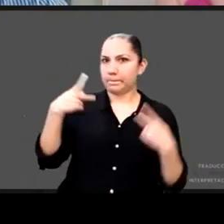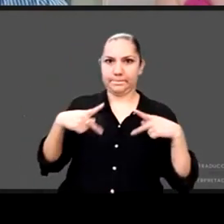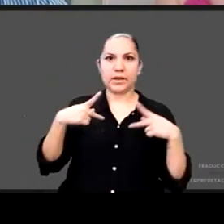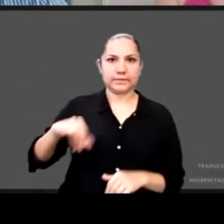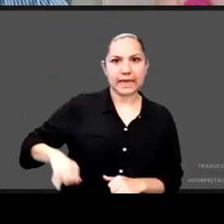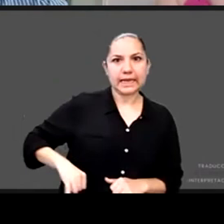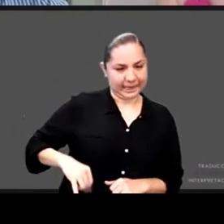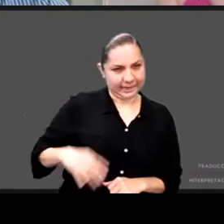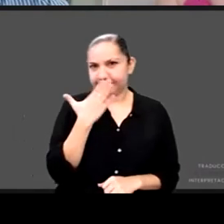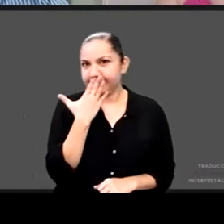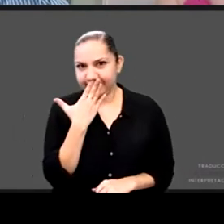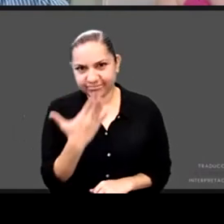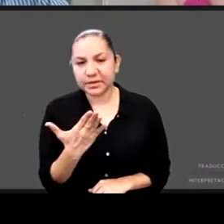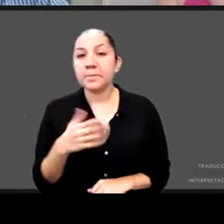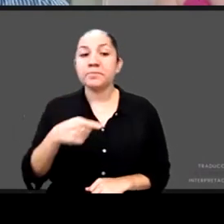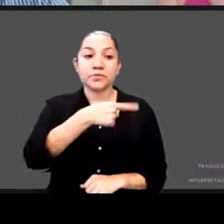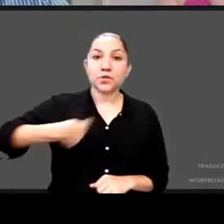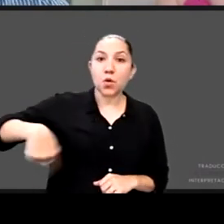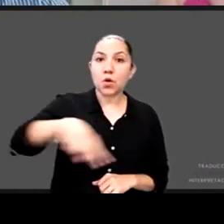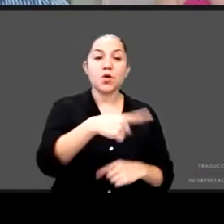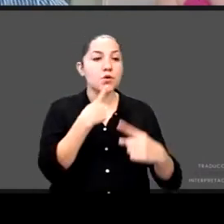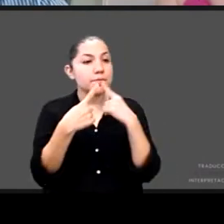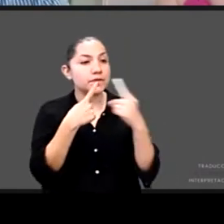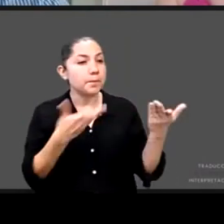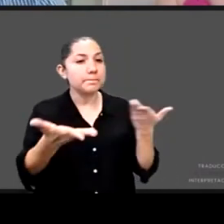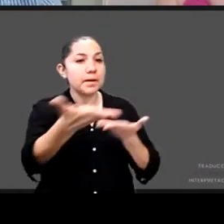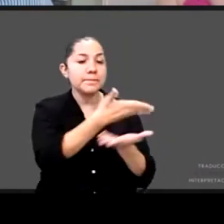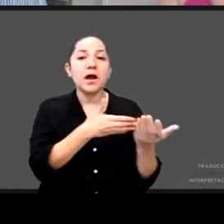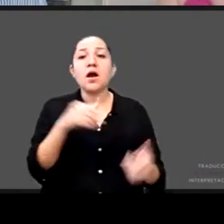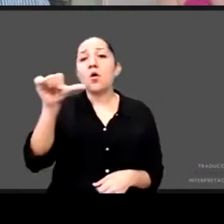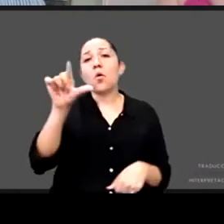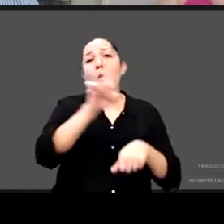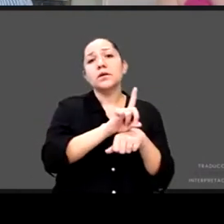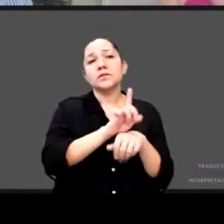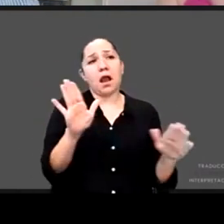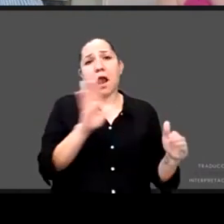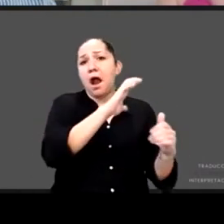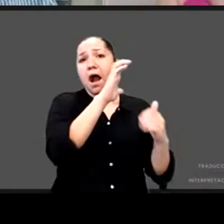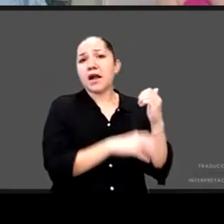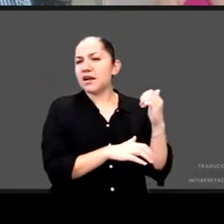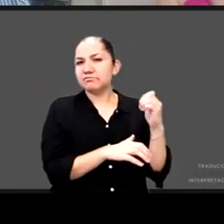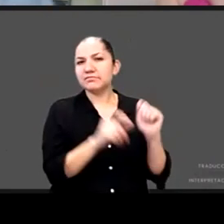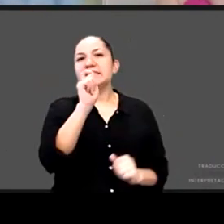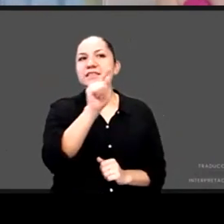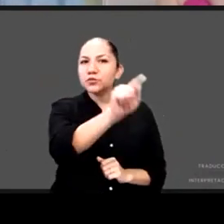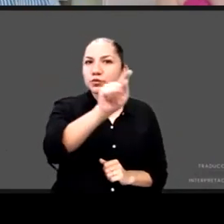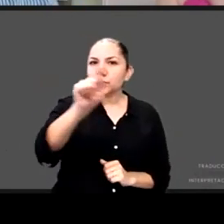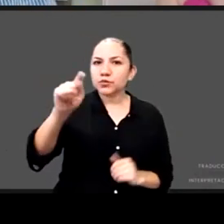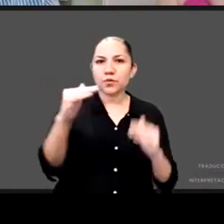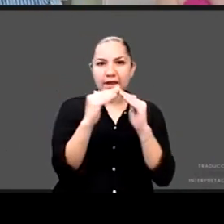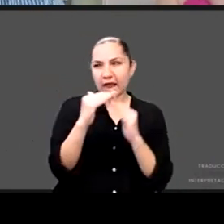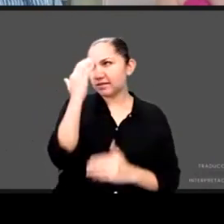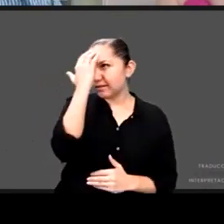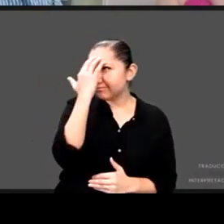un conversatorio que no acaba en esta sesión, sino cada quien en sus casas seguirá conversando y